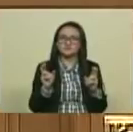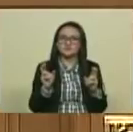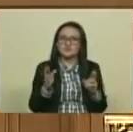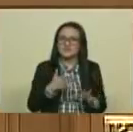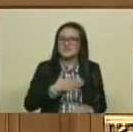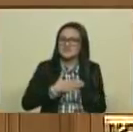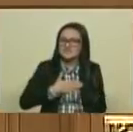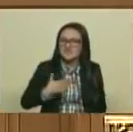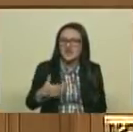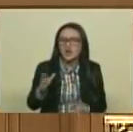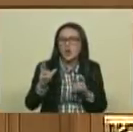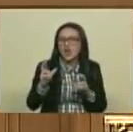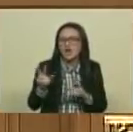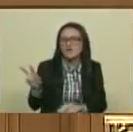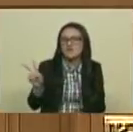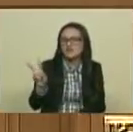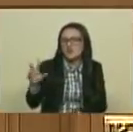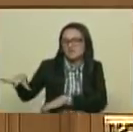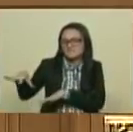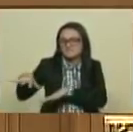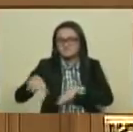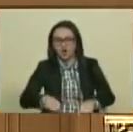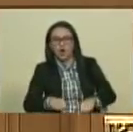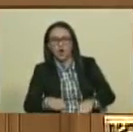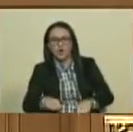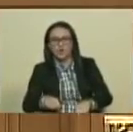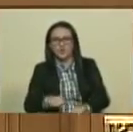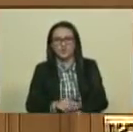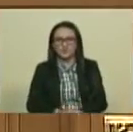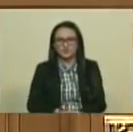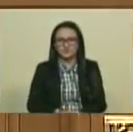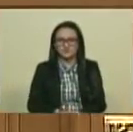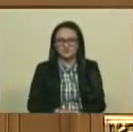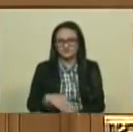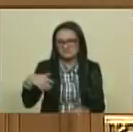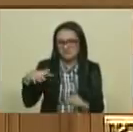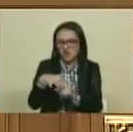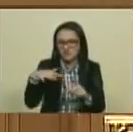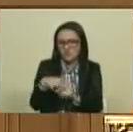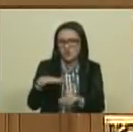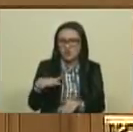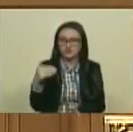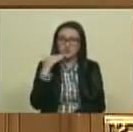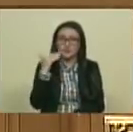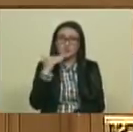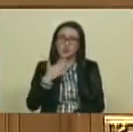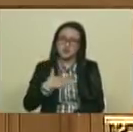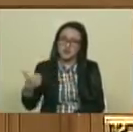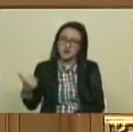sea invadida, ocupada, asediada por potencias extranjeras.